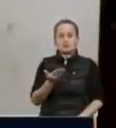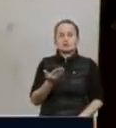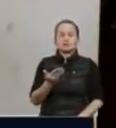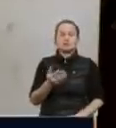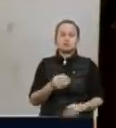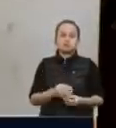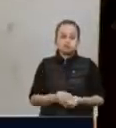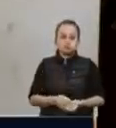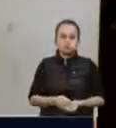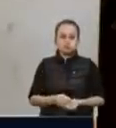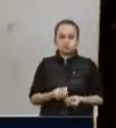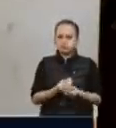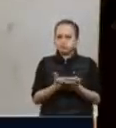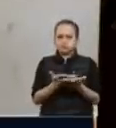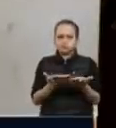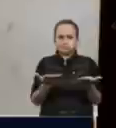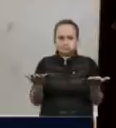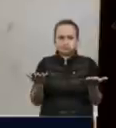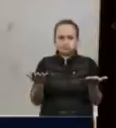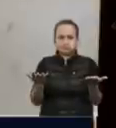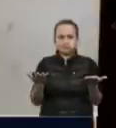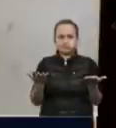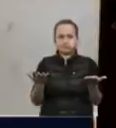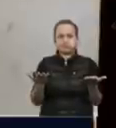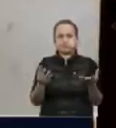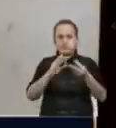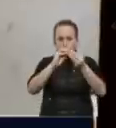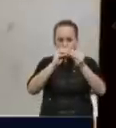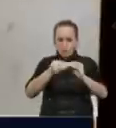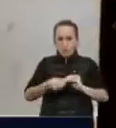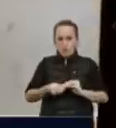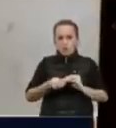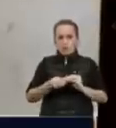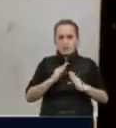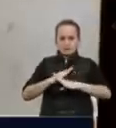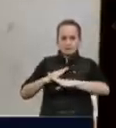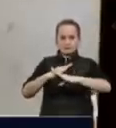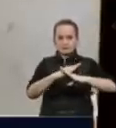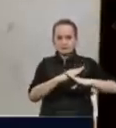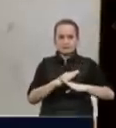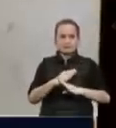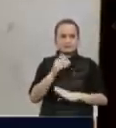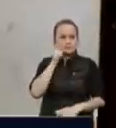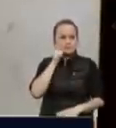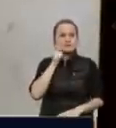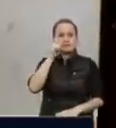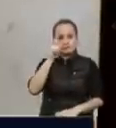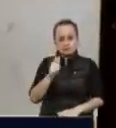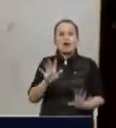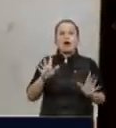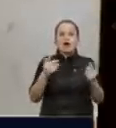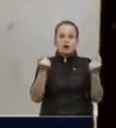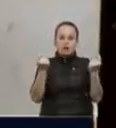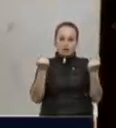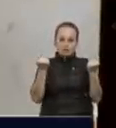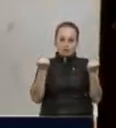multidimensional. Una de sus dimensiones es esta de la seguridad, como la entendemos